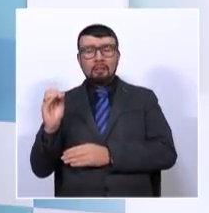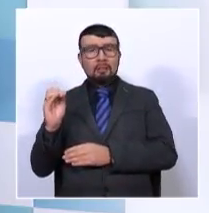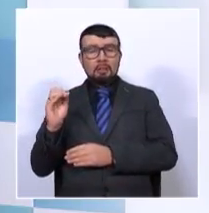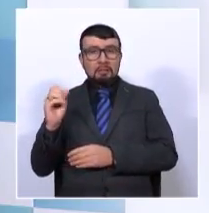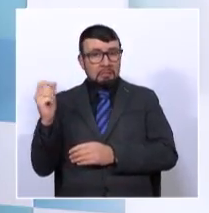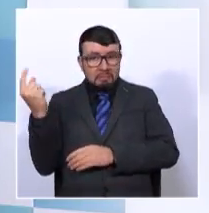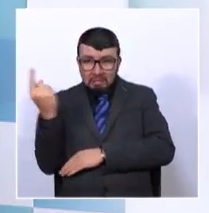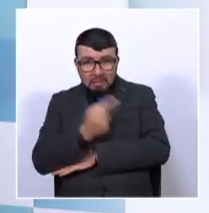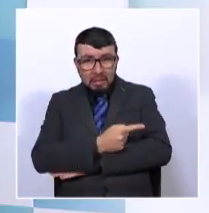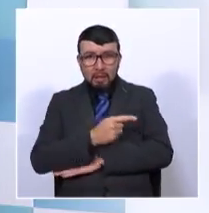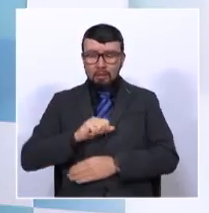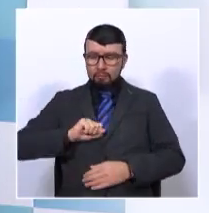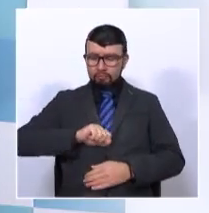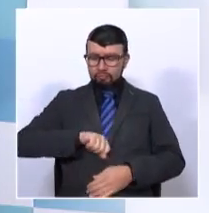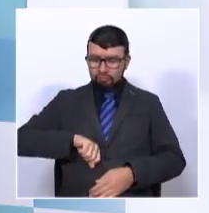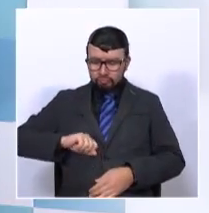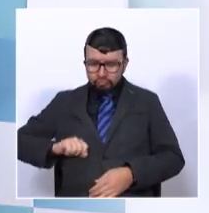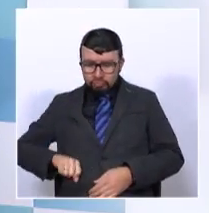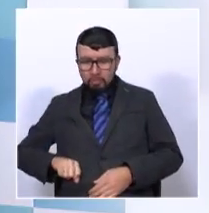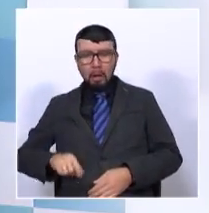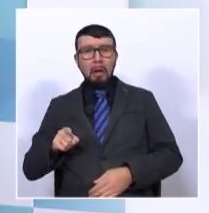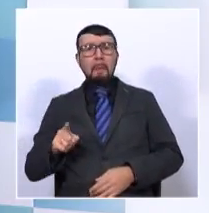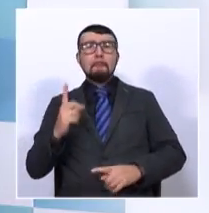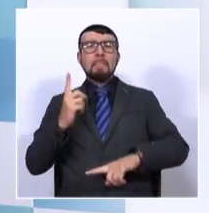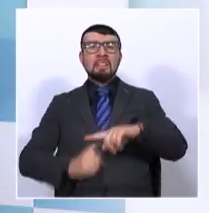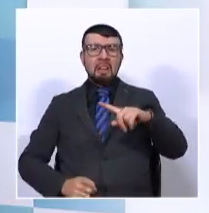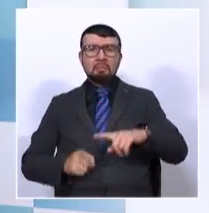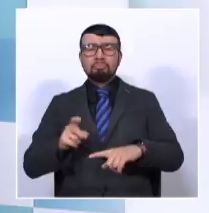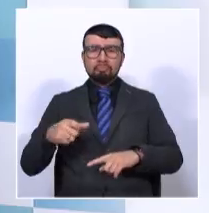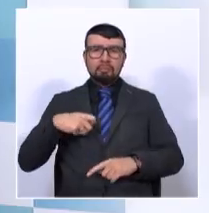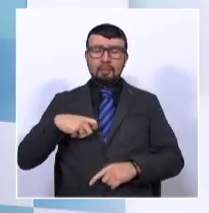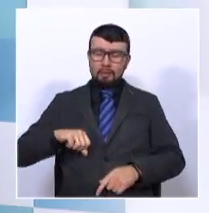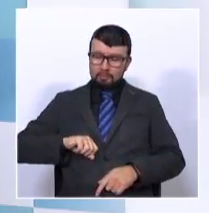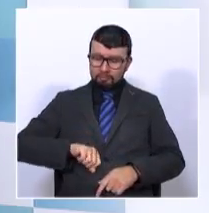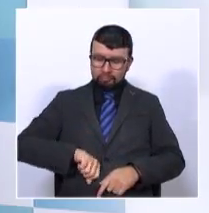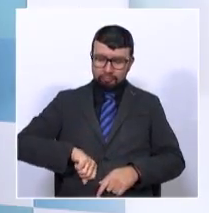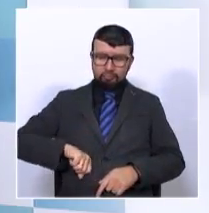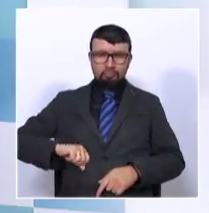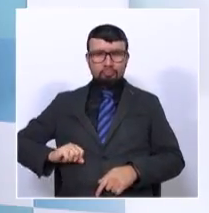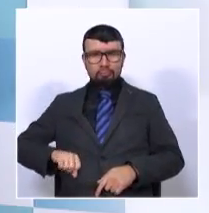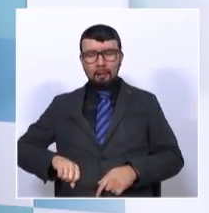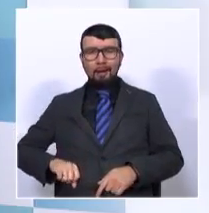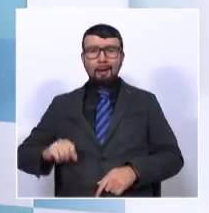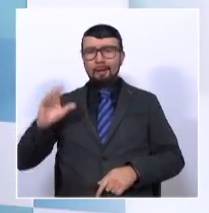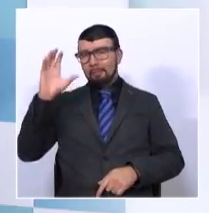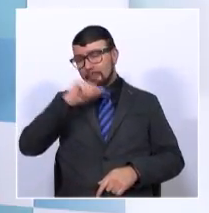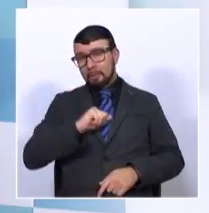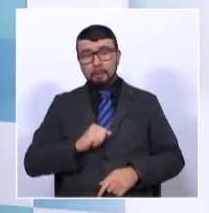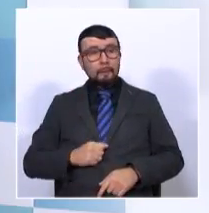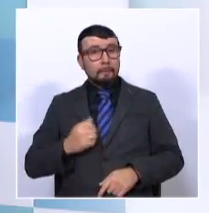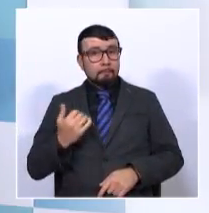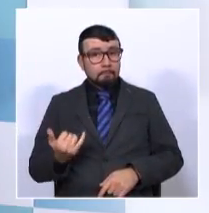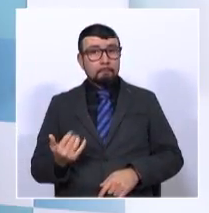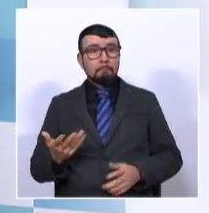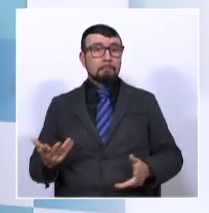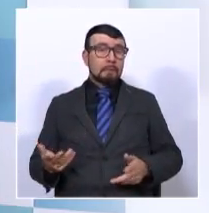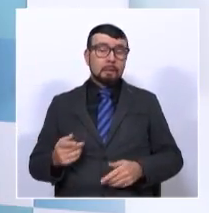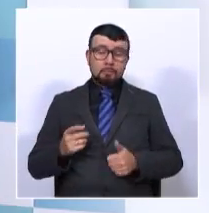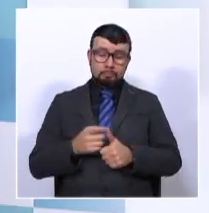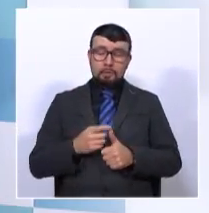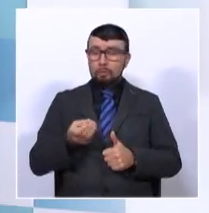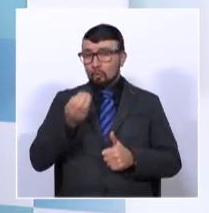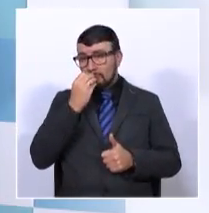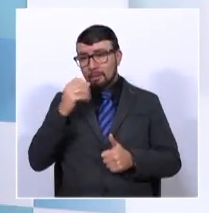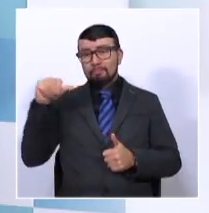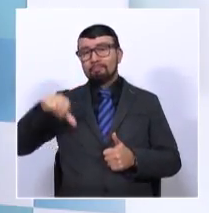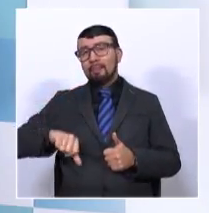que más de la mitad tienen hígado graso, resultado de la mala alimentación, de lo que inició hablando el doctor Germán ahora,